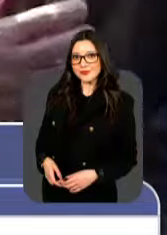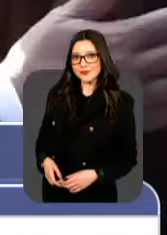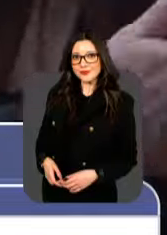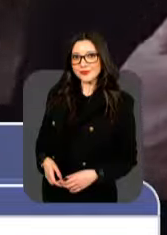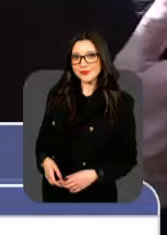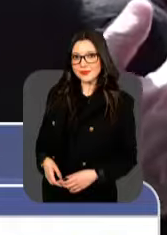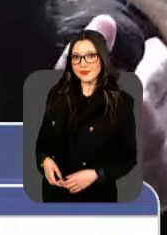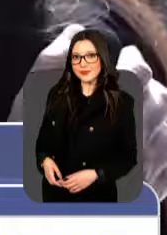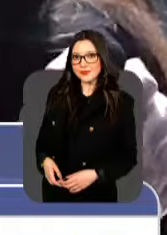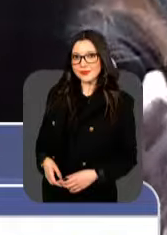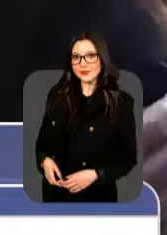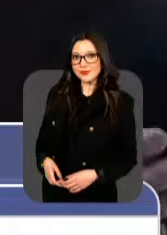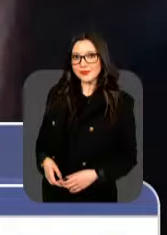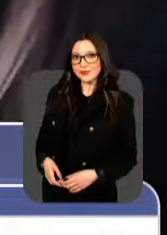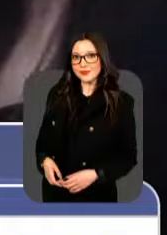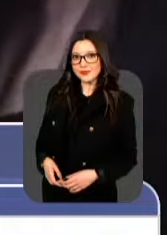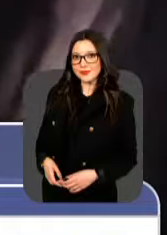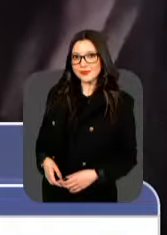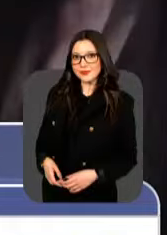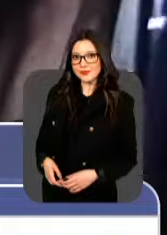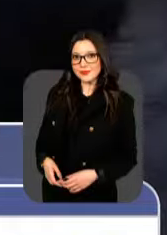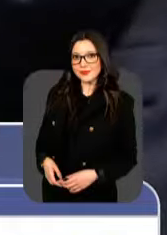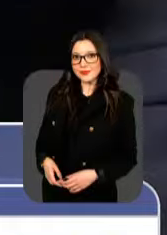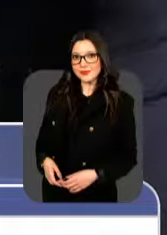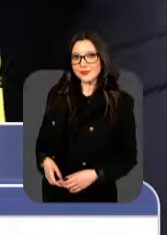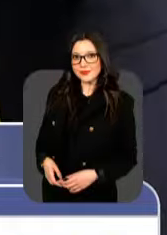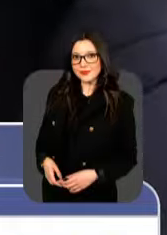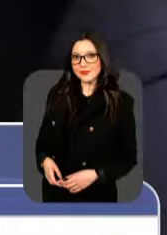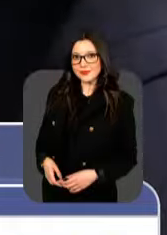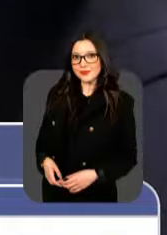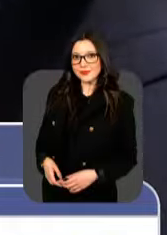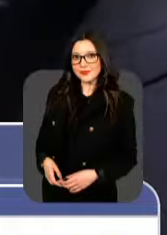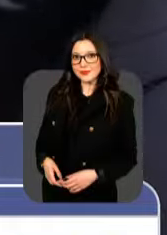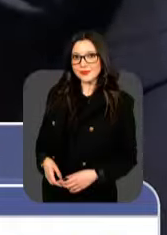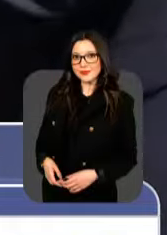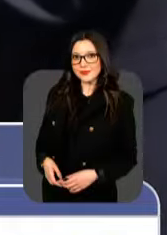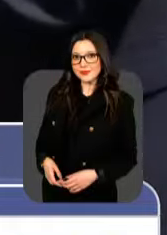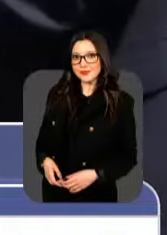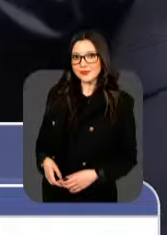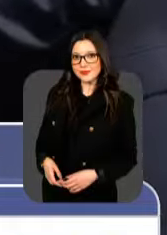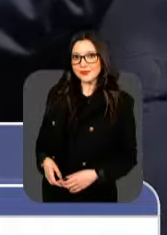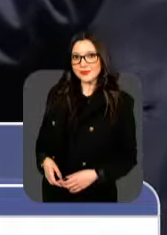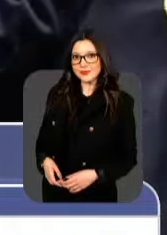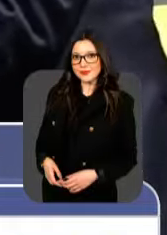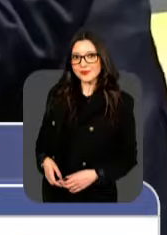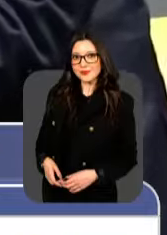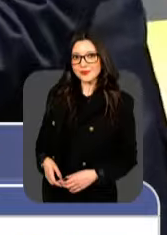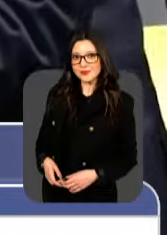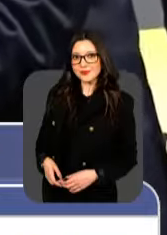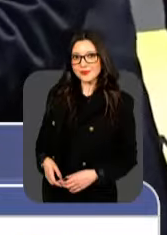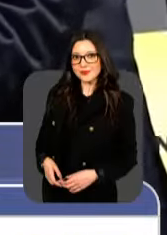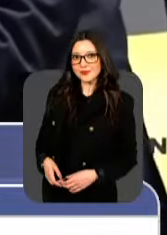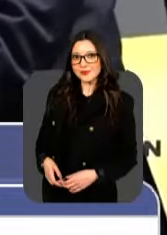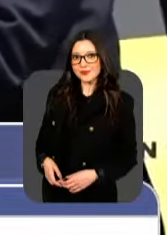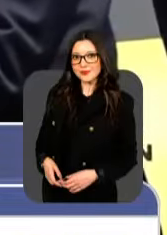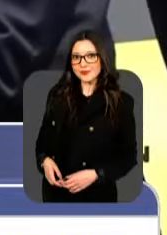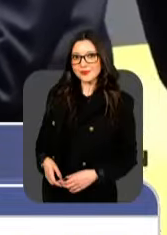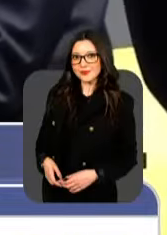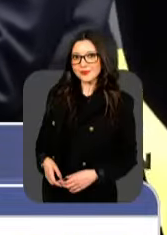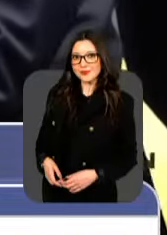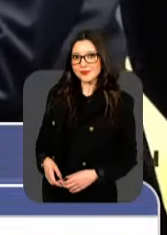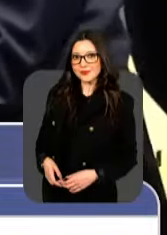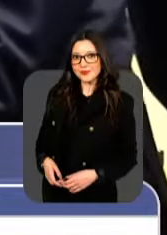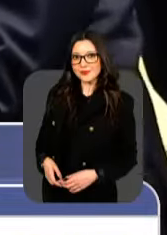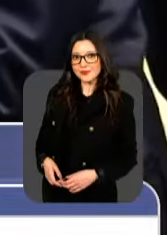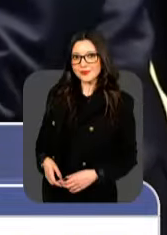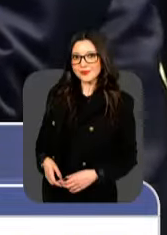la incomodidad de algunos miembros del comité político porque no habían sido notificados respecto a este tema, un tema que se trató a